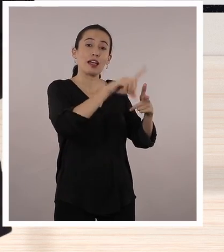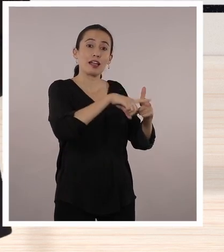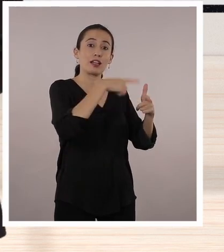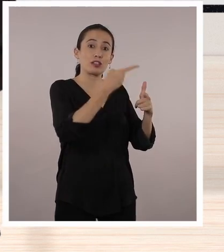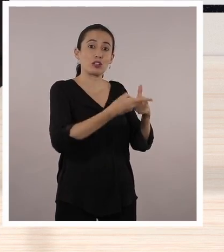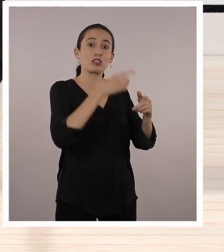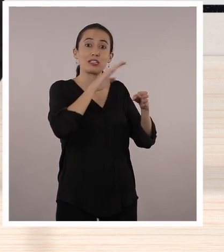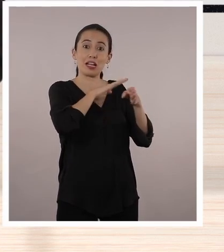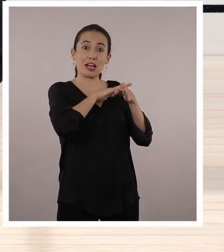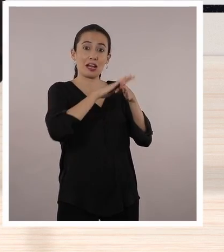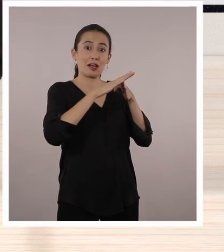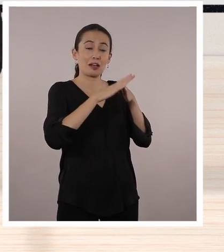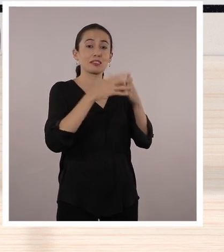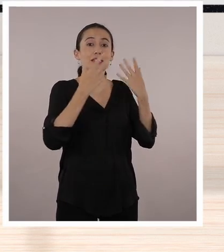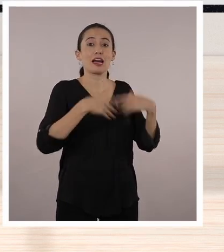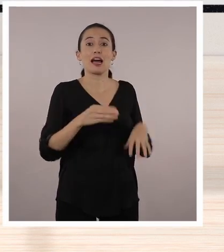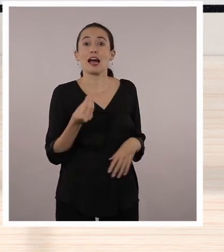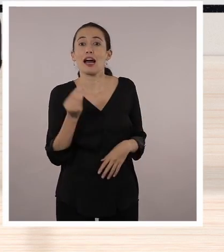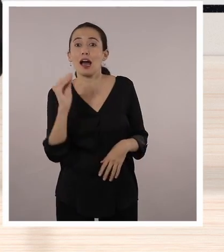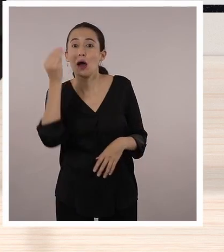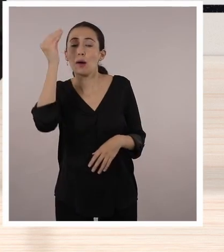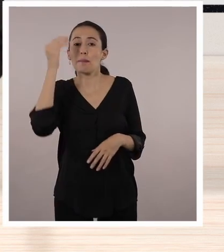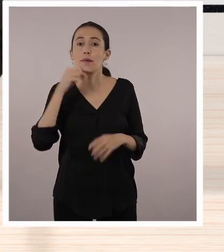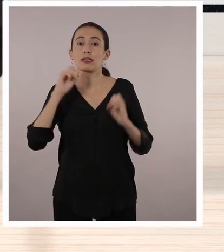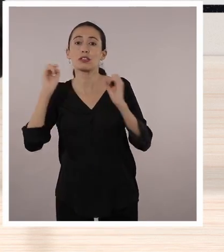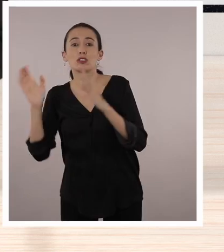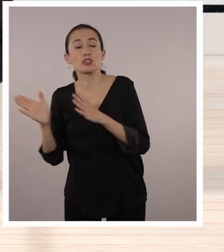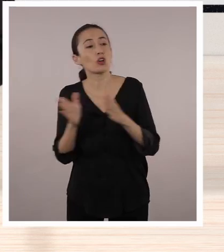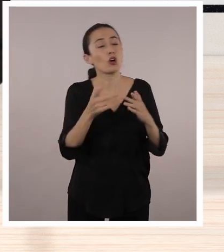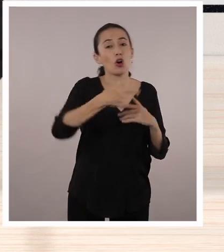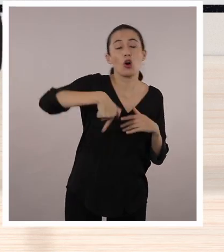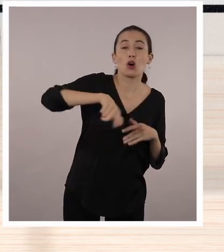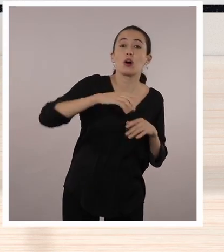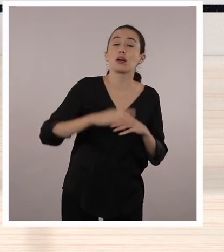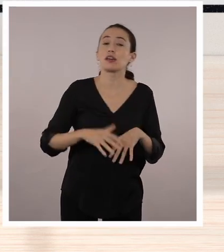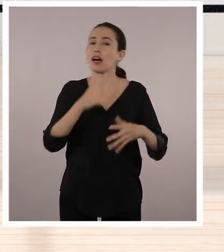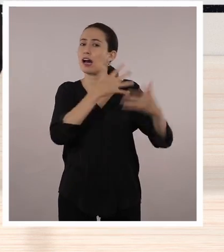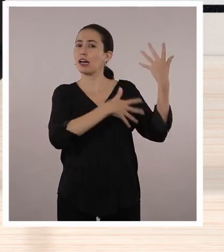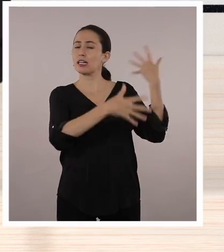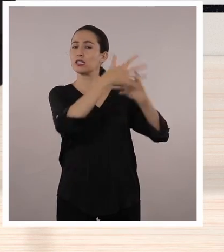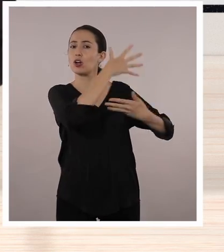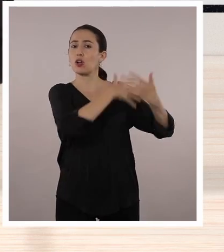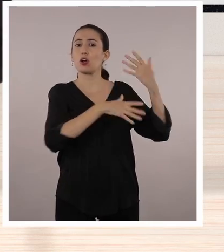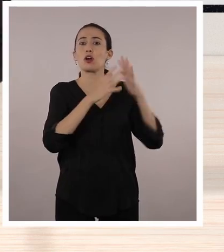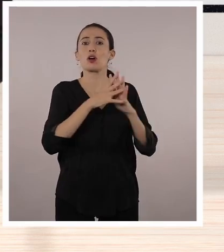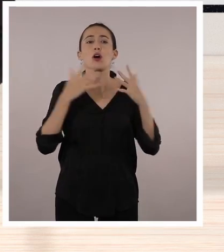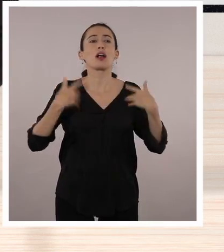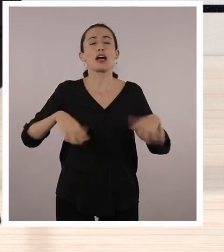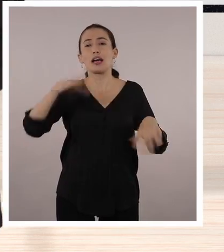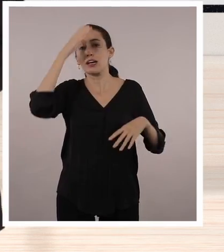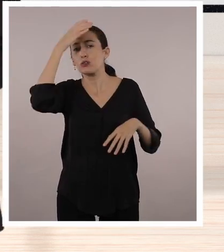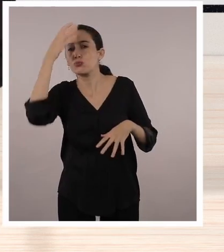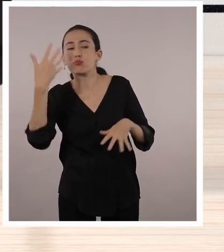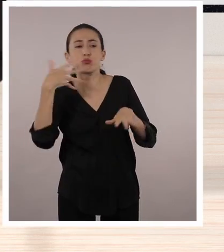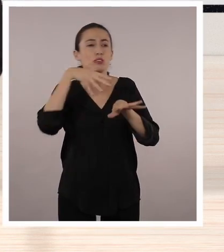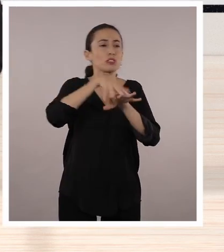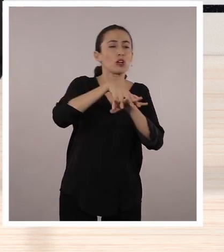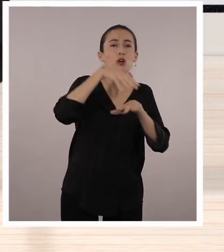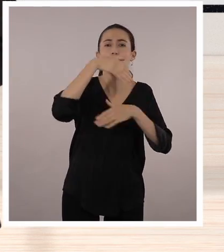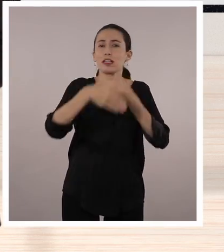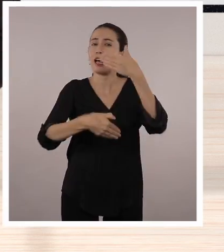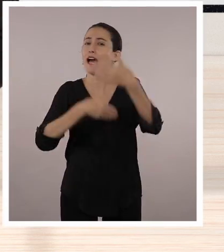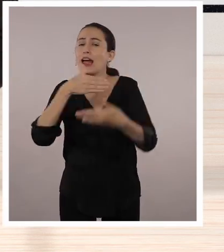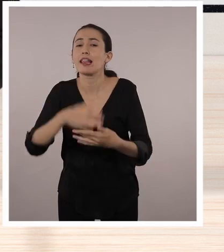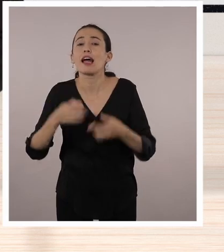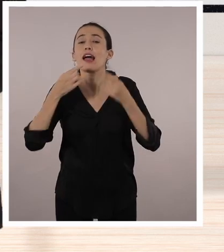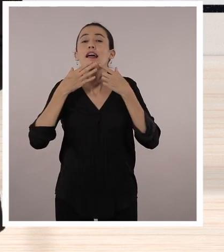Profe, entonces yo les invito a ustedes, chicos y chicas en casa, a conocer más de estas historias, de esta interculturalidad